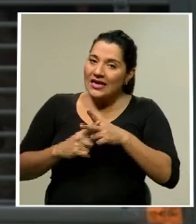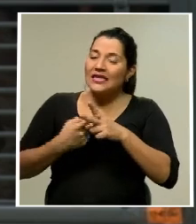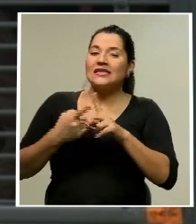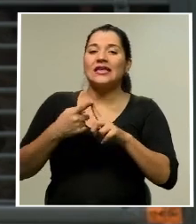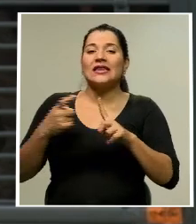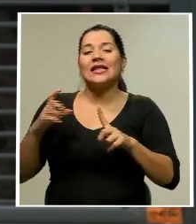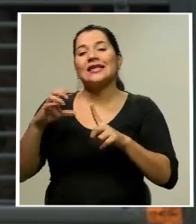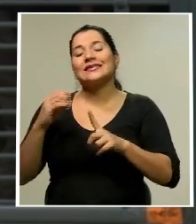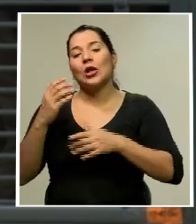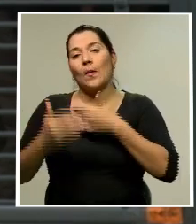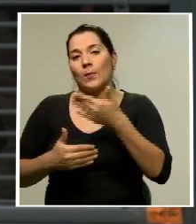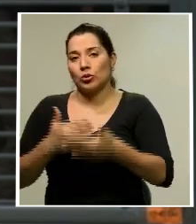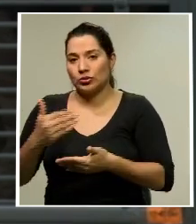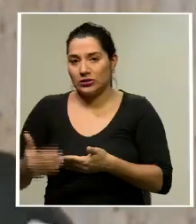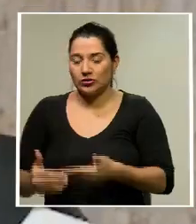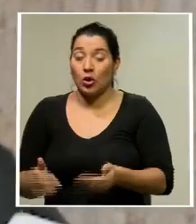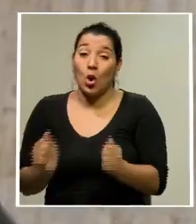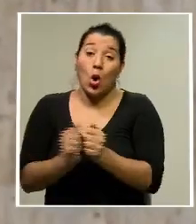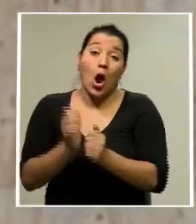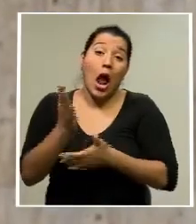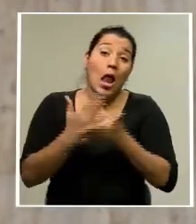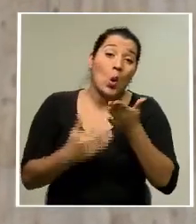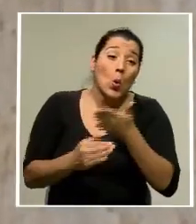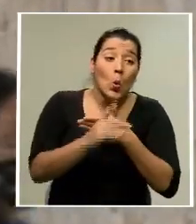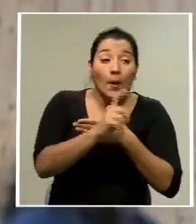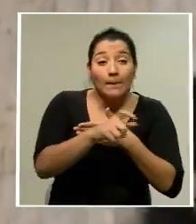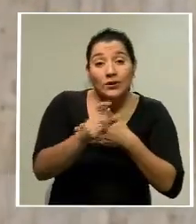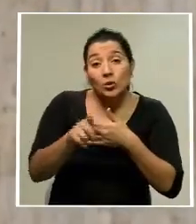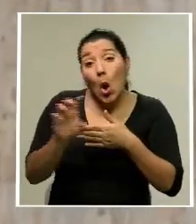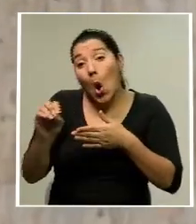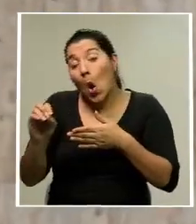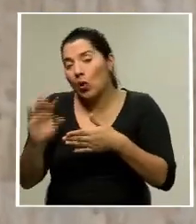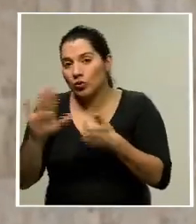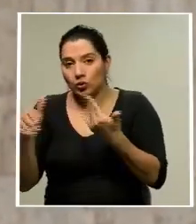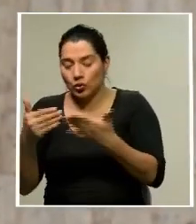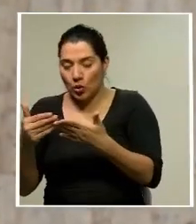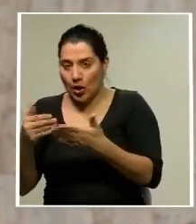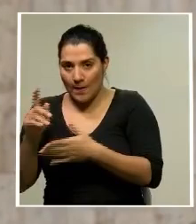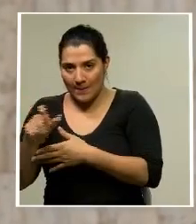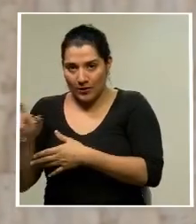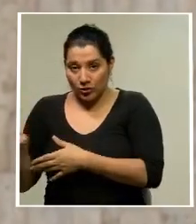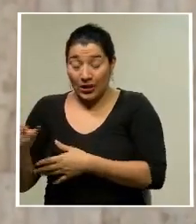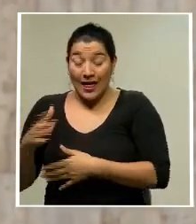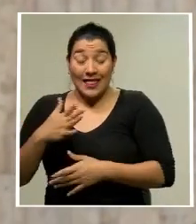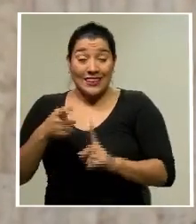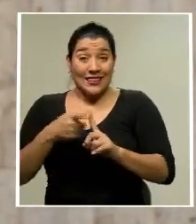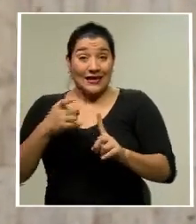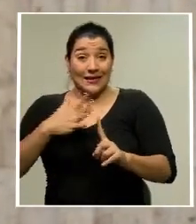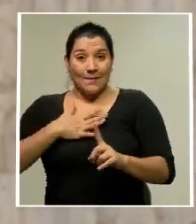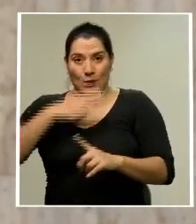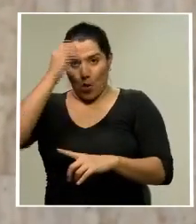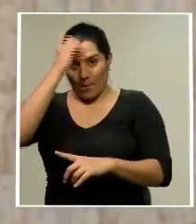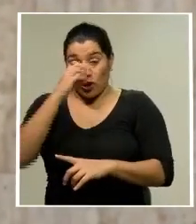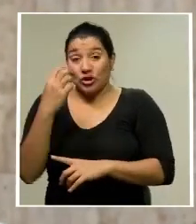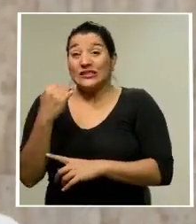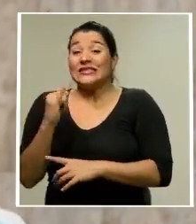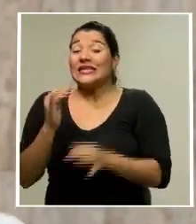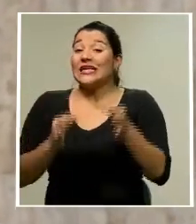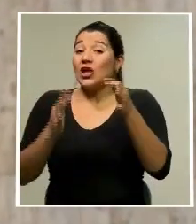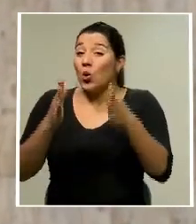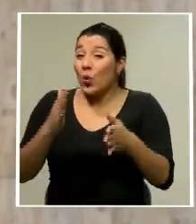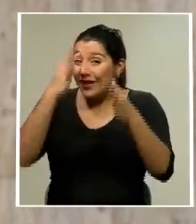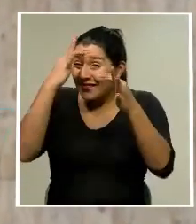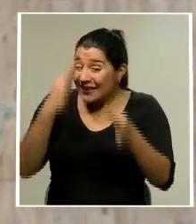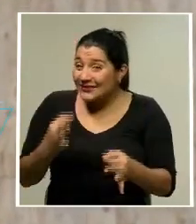forma parcial o completa. Desde mi punto de vista, por un principio de garantía de doble instancia, si el juez decidiera, tendría que declarar